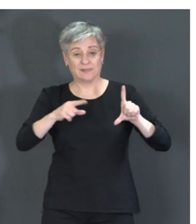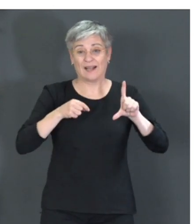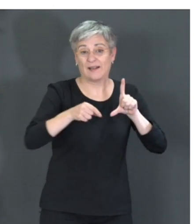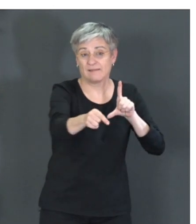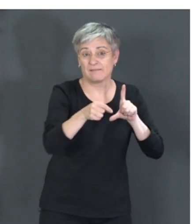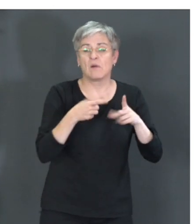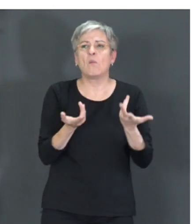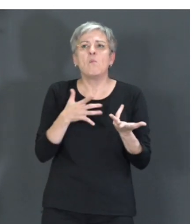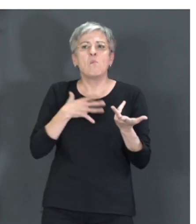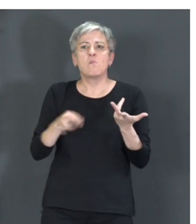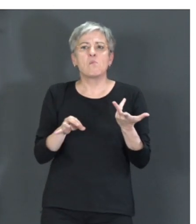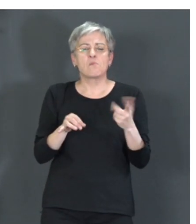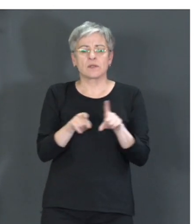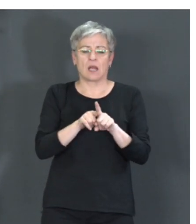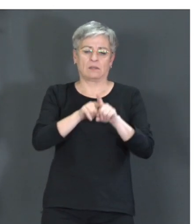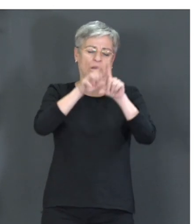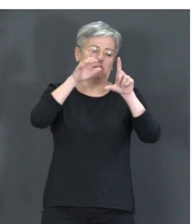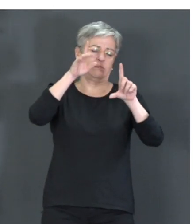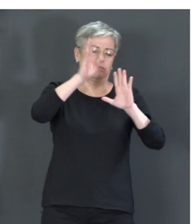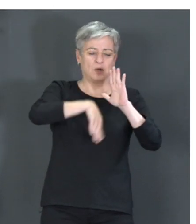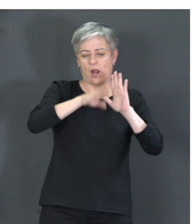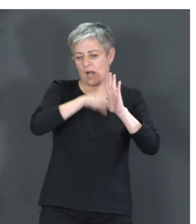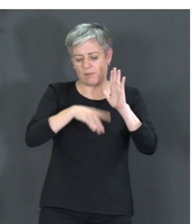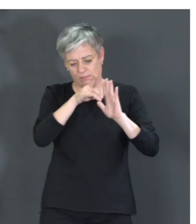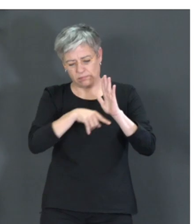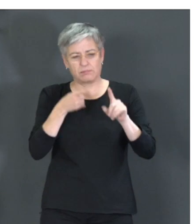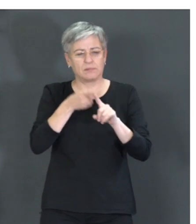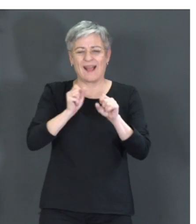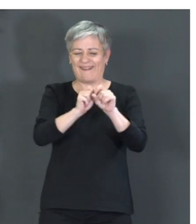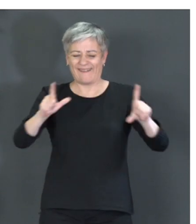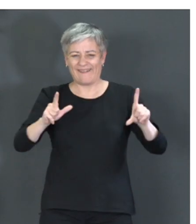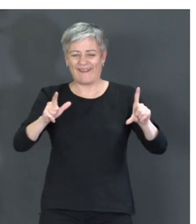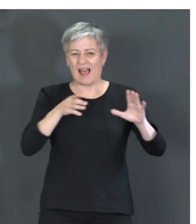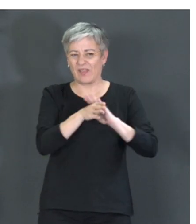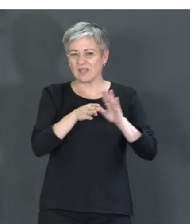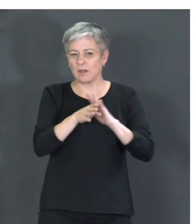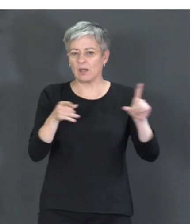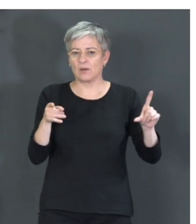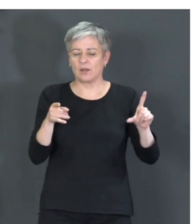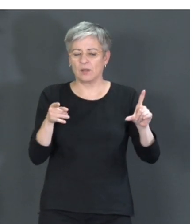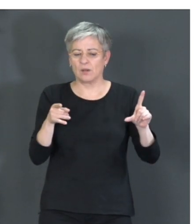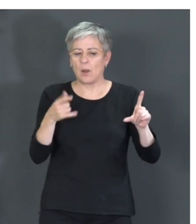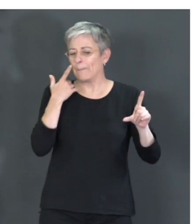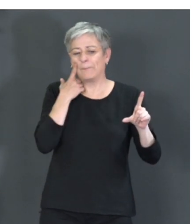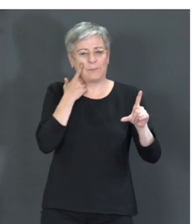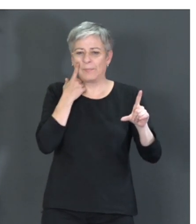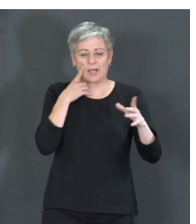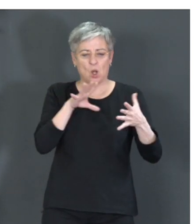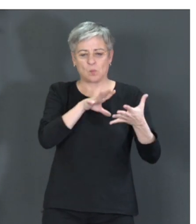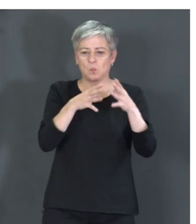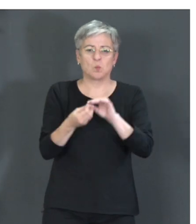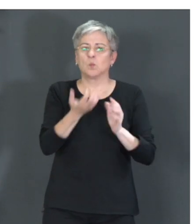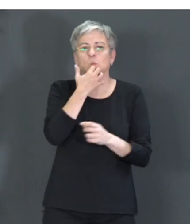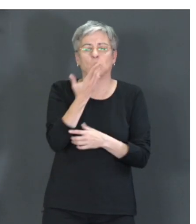y que ya, bueno, pues todo el paquete Office ya incorpora utilidades de temas de accesibilidad, hay veces que tampoco tenemos en cuenta eso, ¿no?